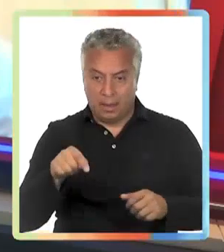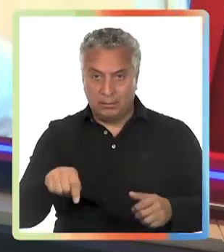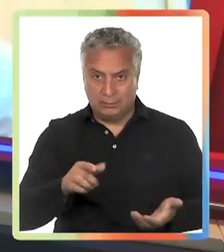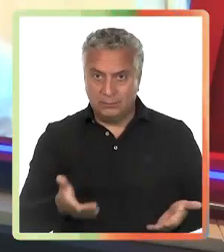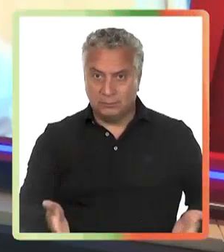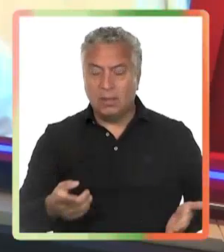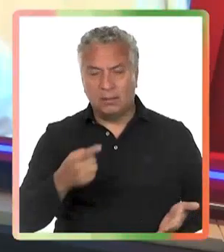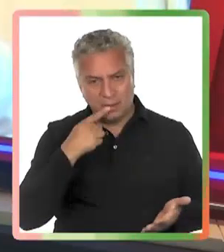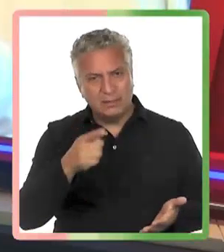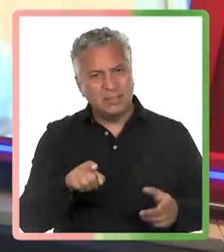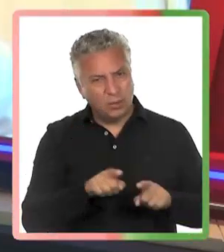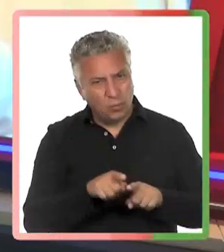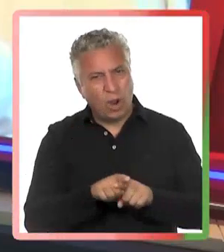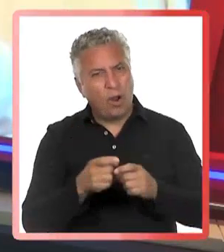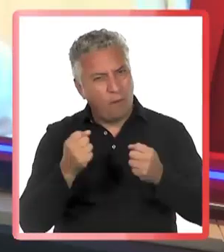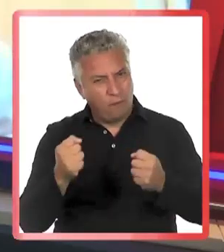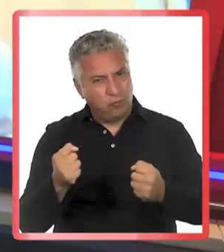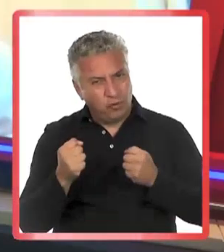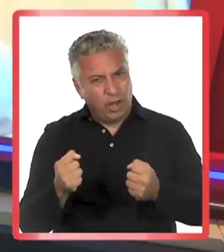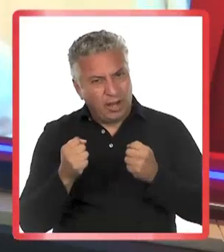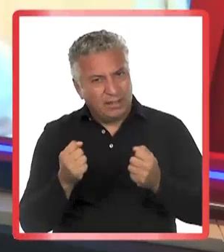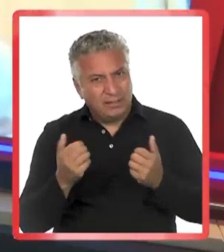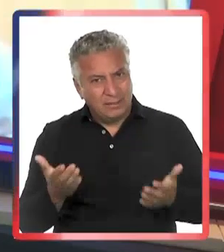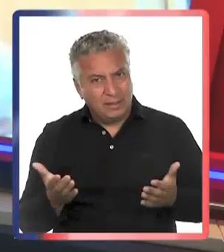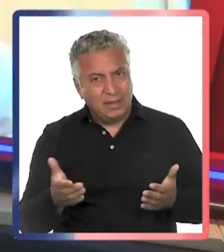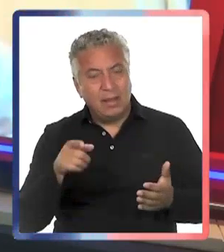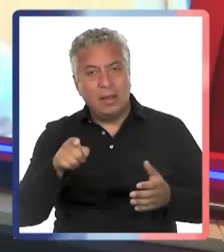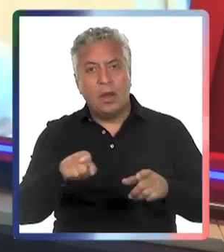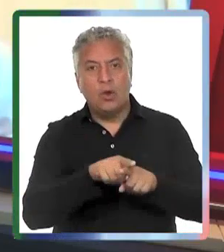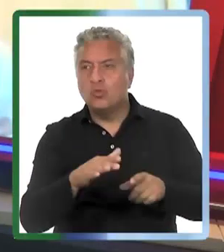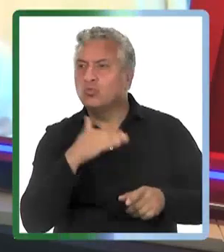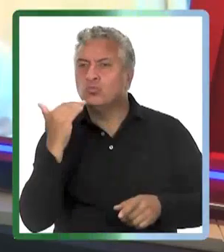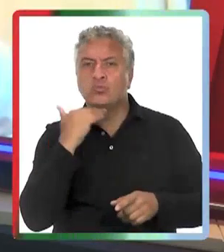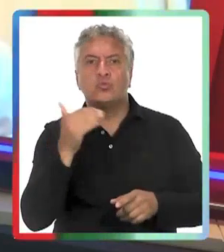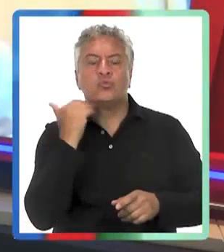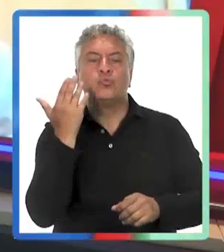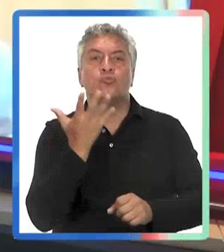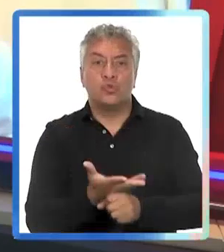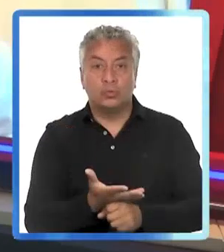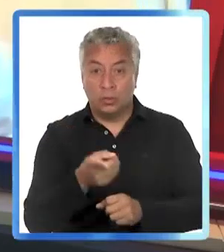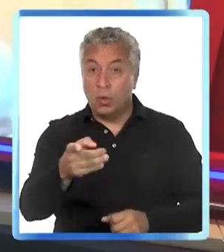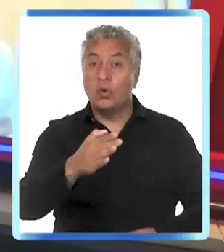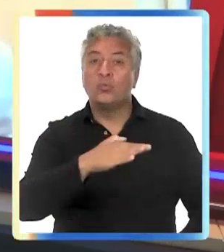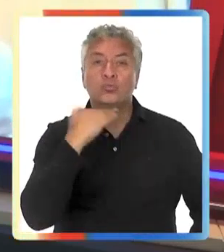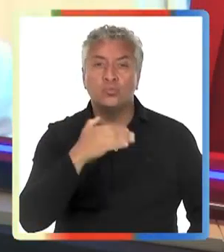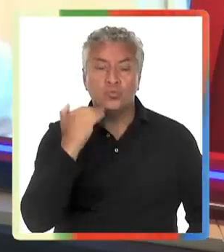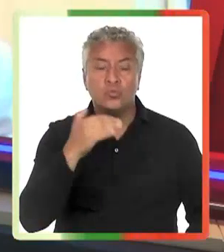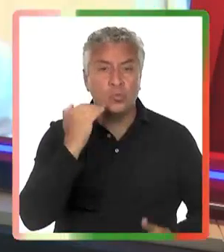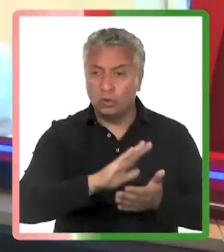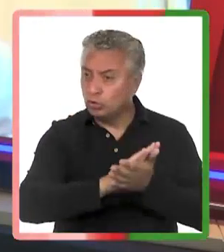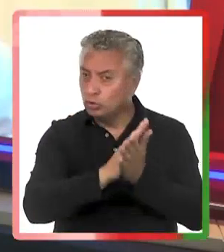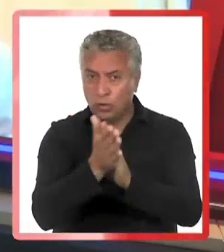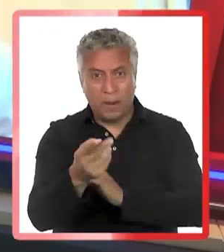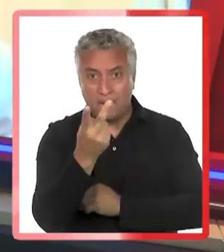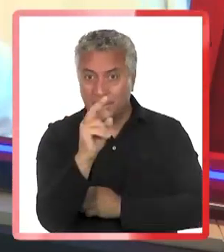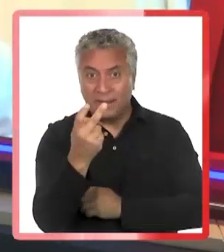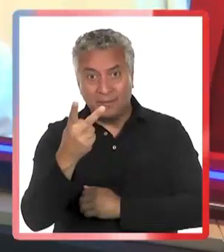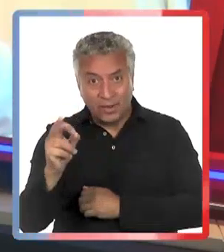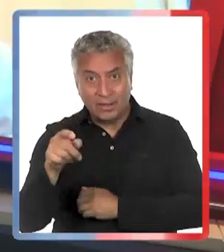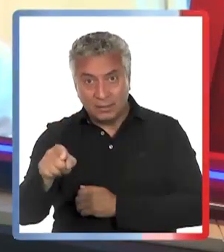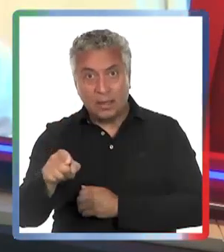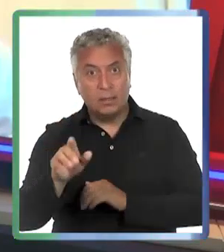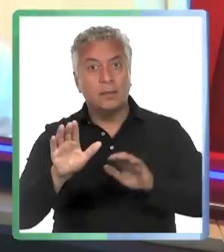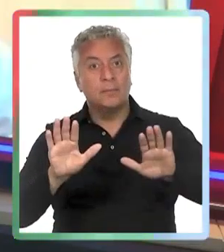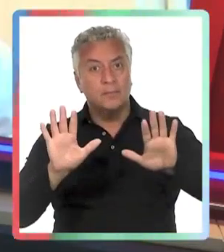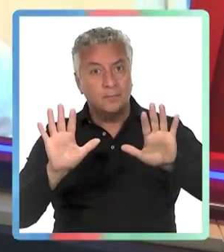país, y se habla de una frase que suena muy fuerte, el exceso de muertes. Usted ahí ya lo adelantaba. De todas las muertes que hubo el año